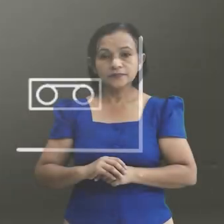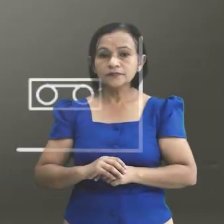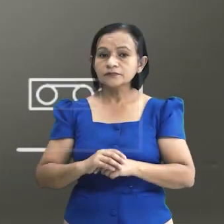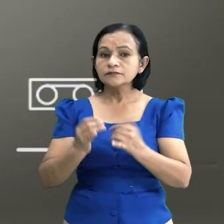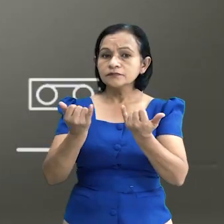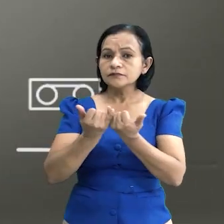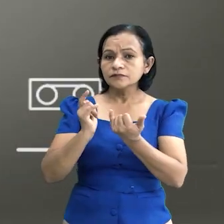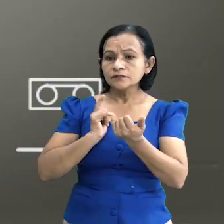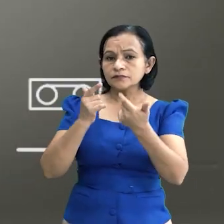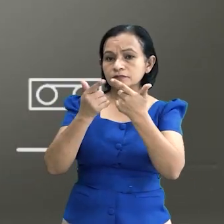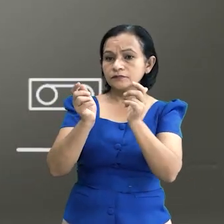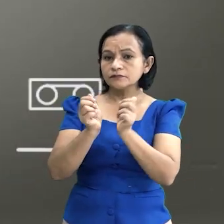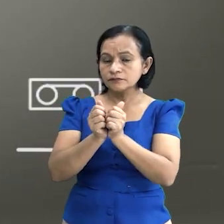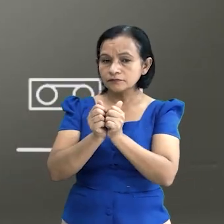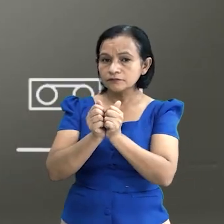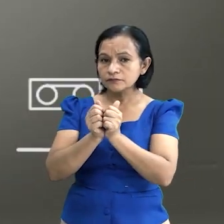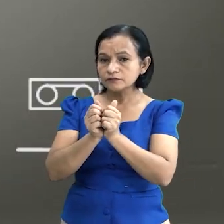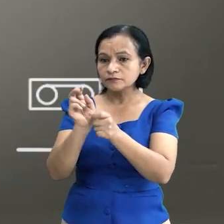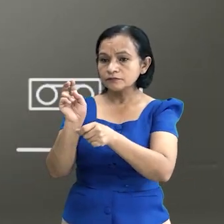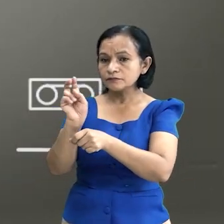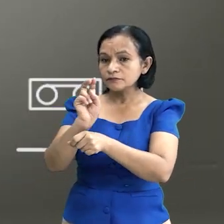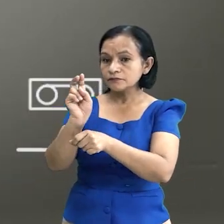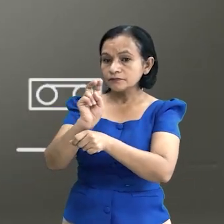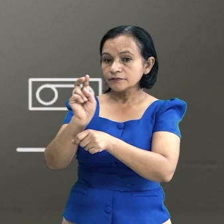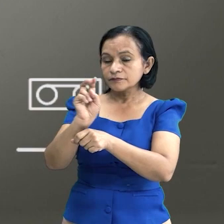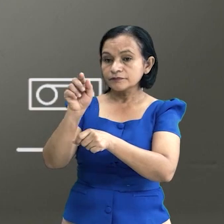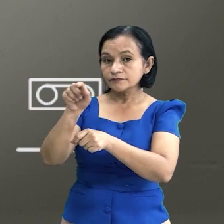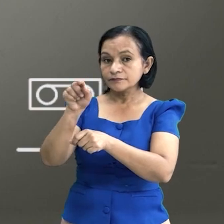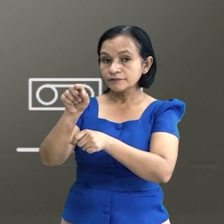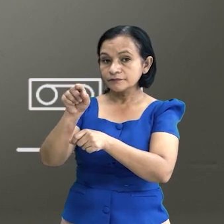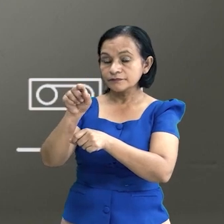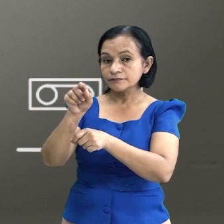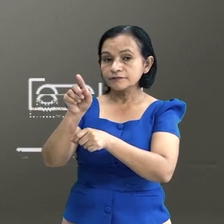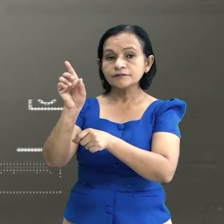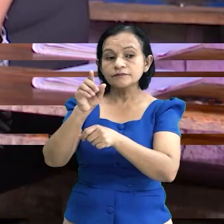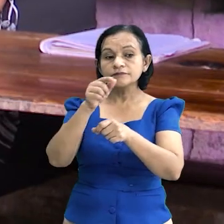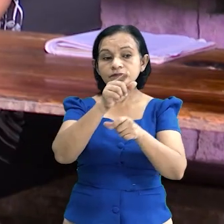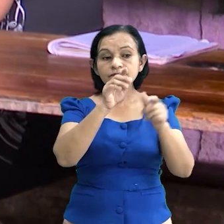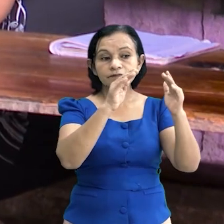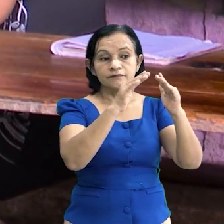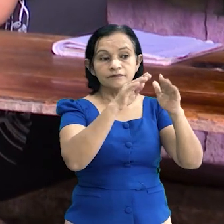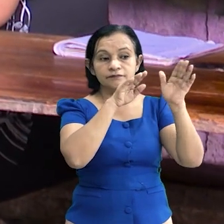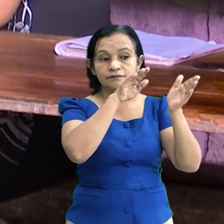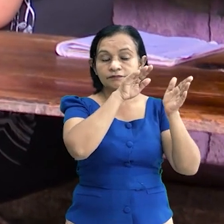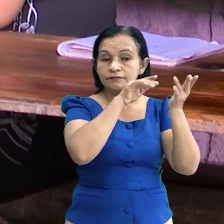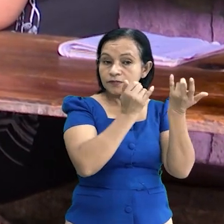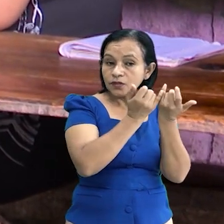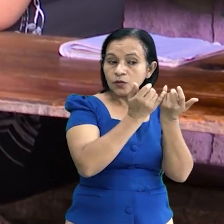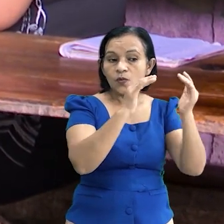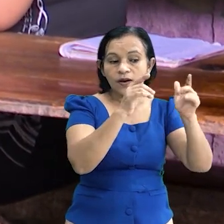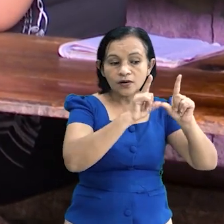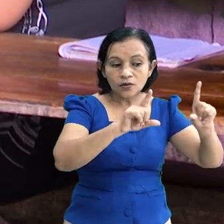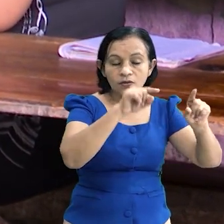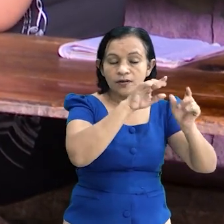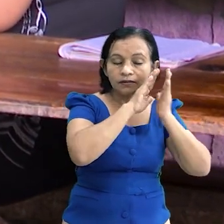También tenemos un equipo que va a estar vigilando esa parte en los albergues. El esquema organizativo del